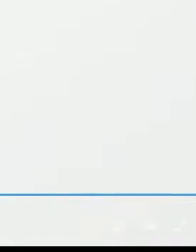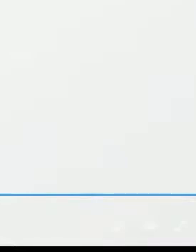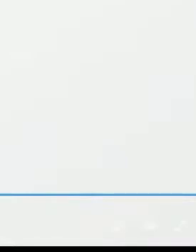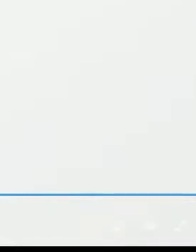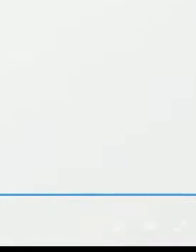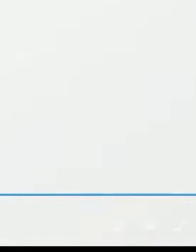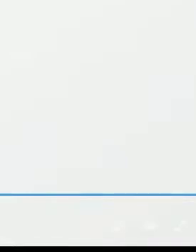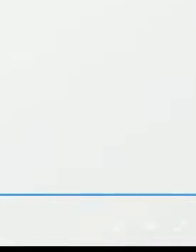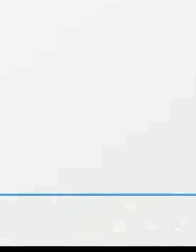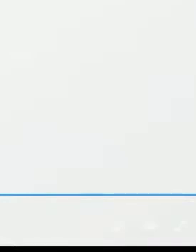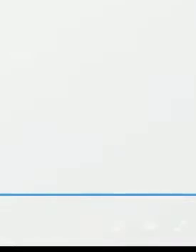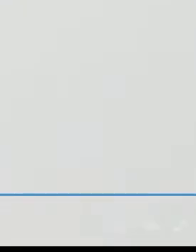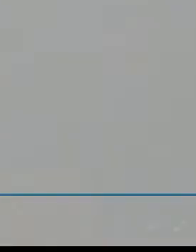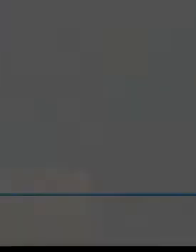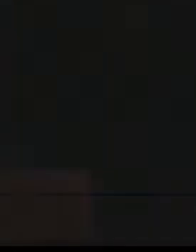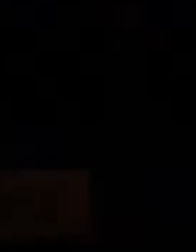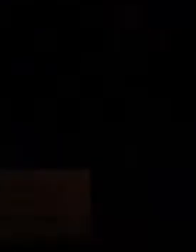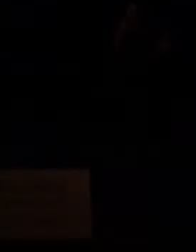Gracias.